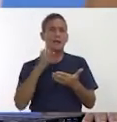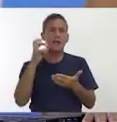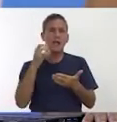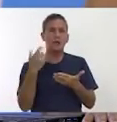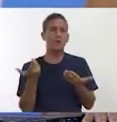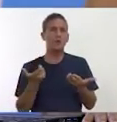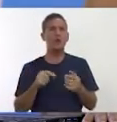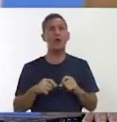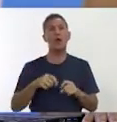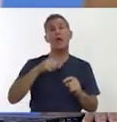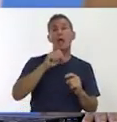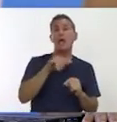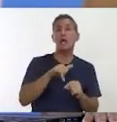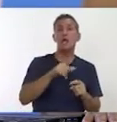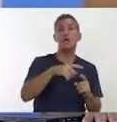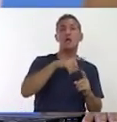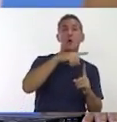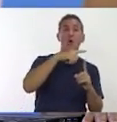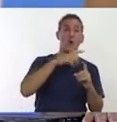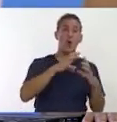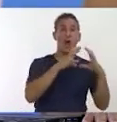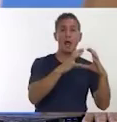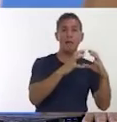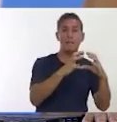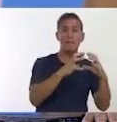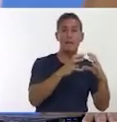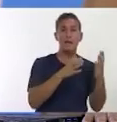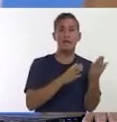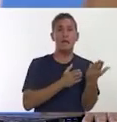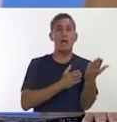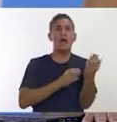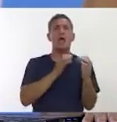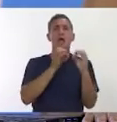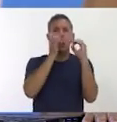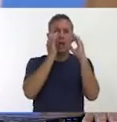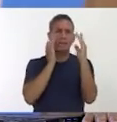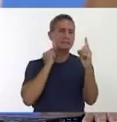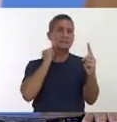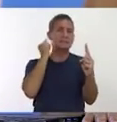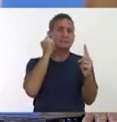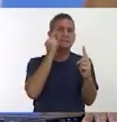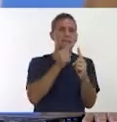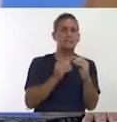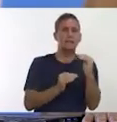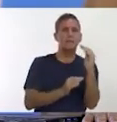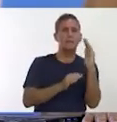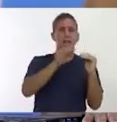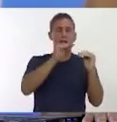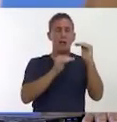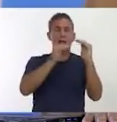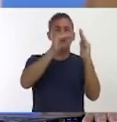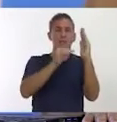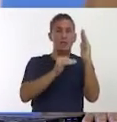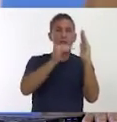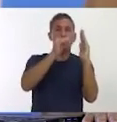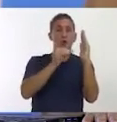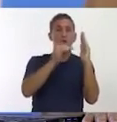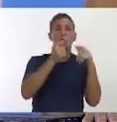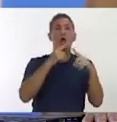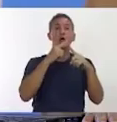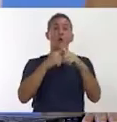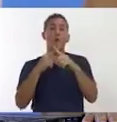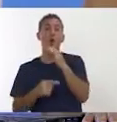final es lo mismo, igual a la masa por la gravedad, la constante gravitatoria por la altura que